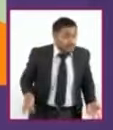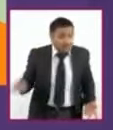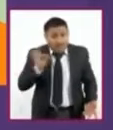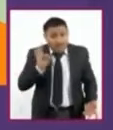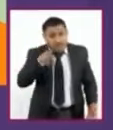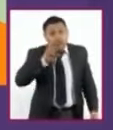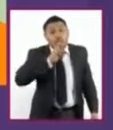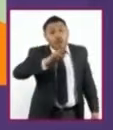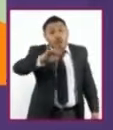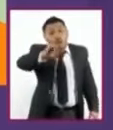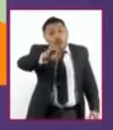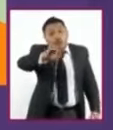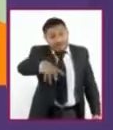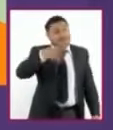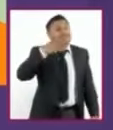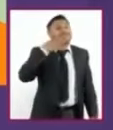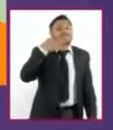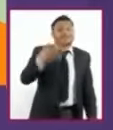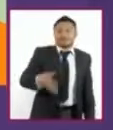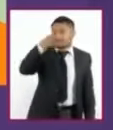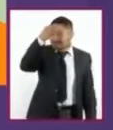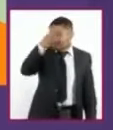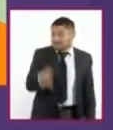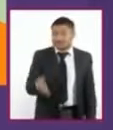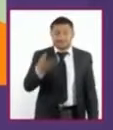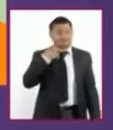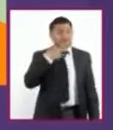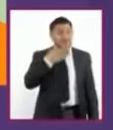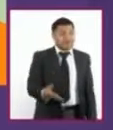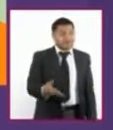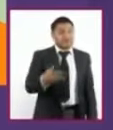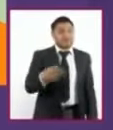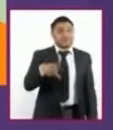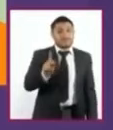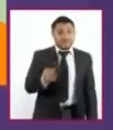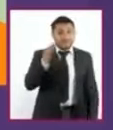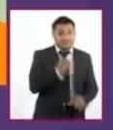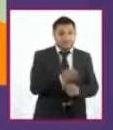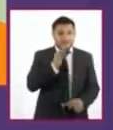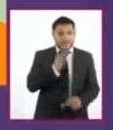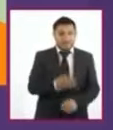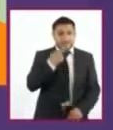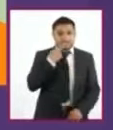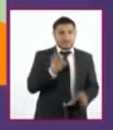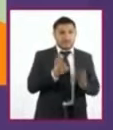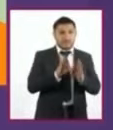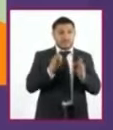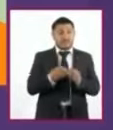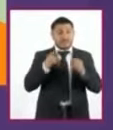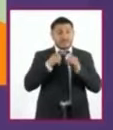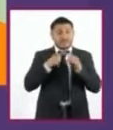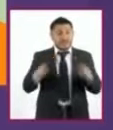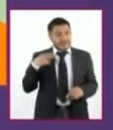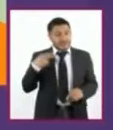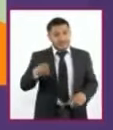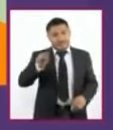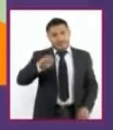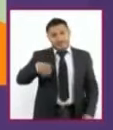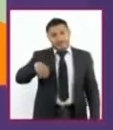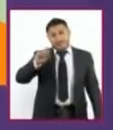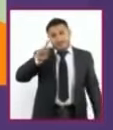fue que sí, es acertada, pero en esta ocasión se utilizó otro tipo de simetría llamada